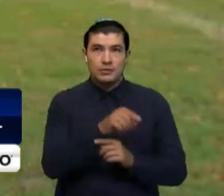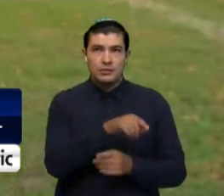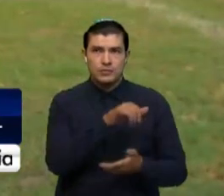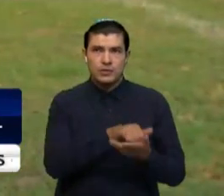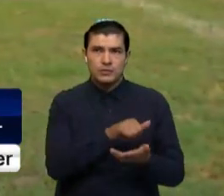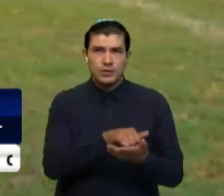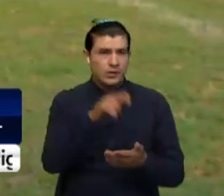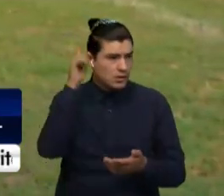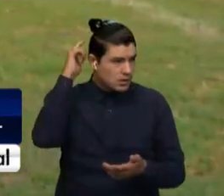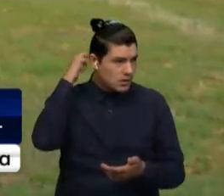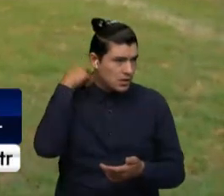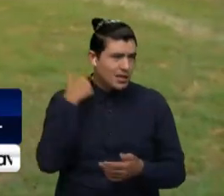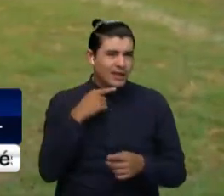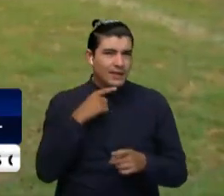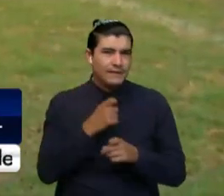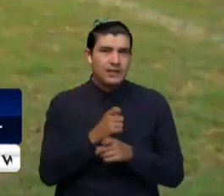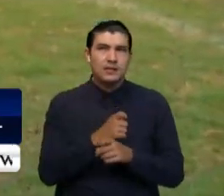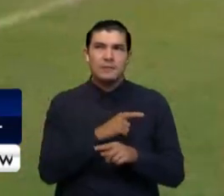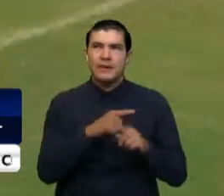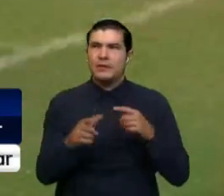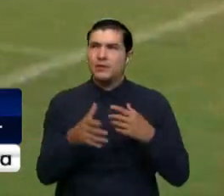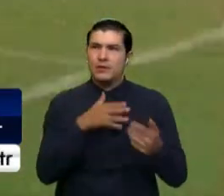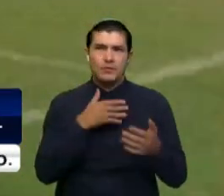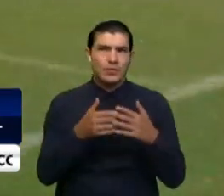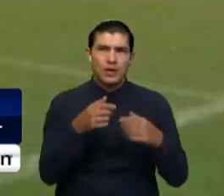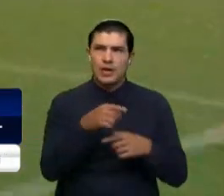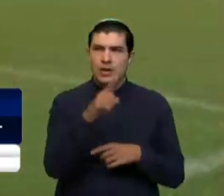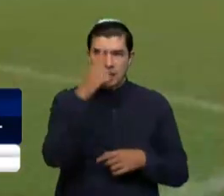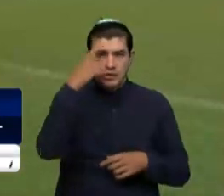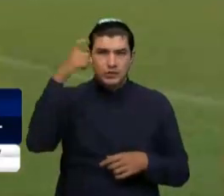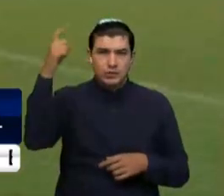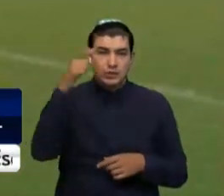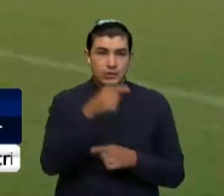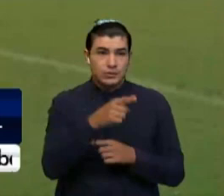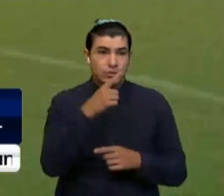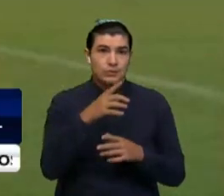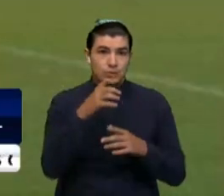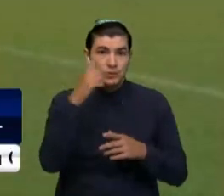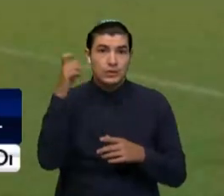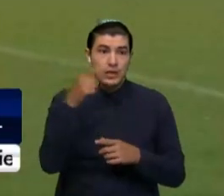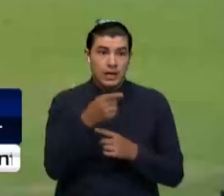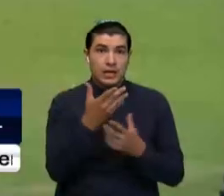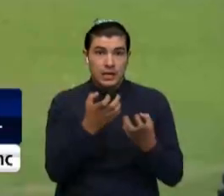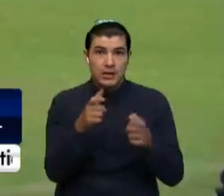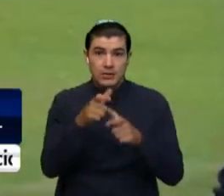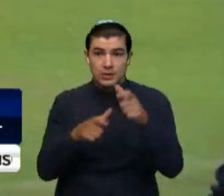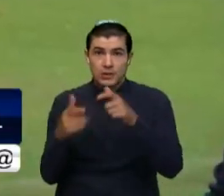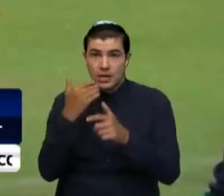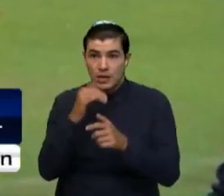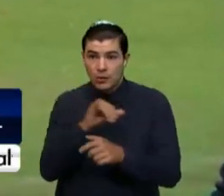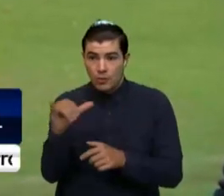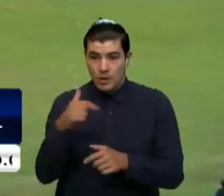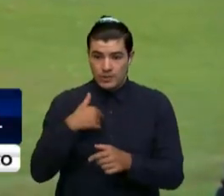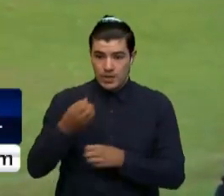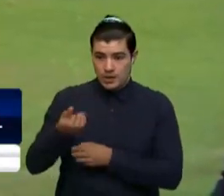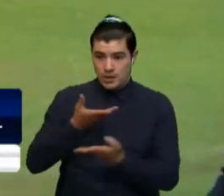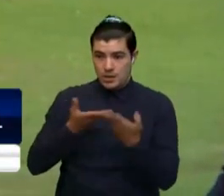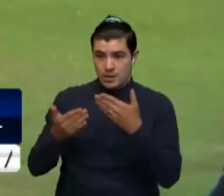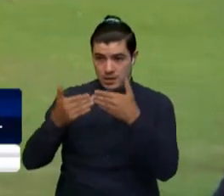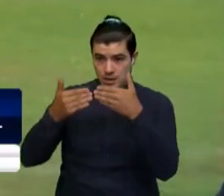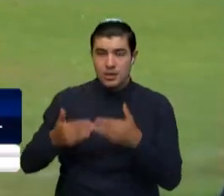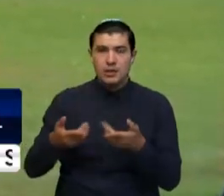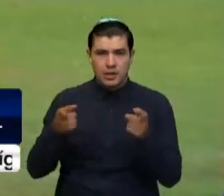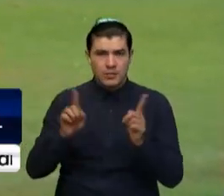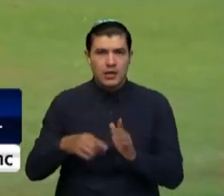no ha sido un impedimento para luchar por sus sueños él quiere que muchos sigan sus pasos y esperamos también que sean